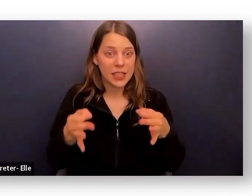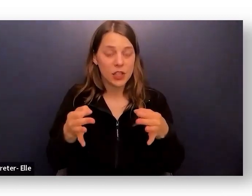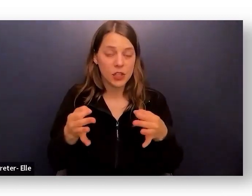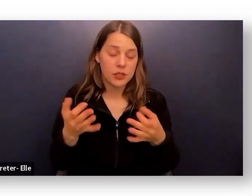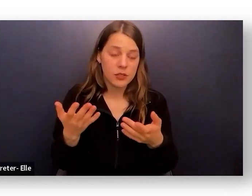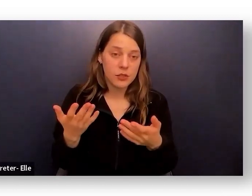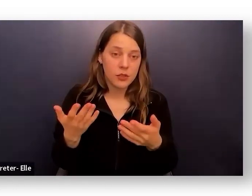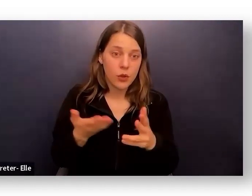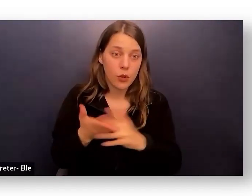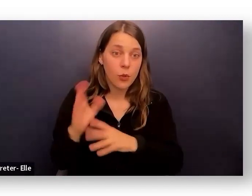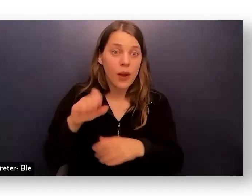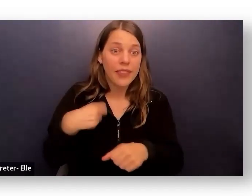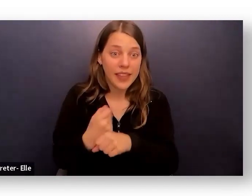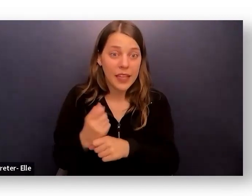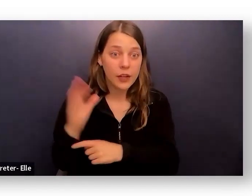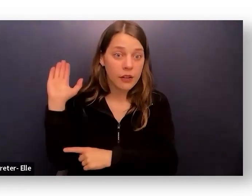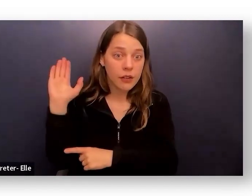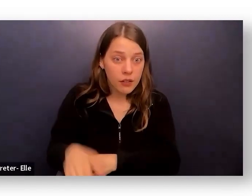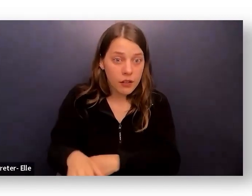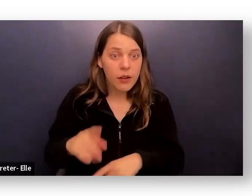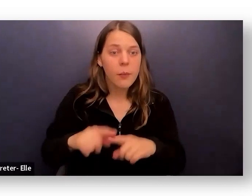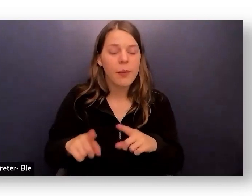con cada territorio.